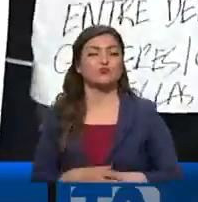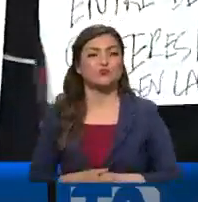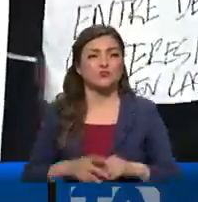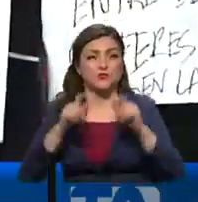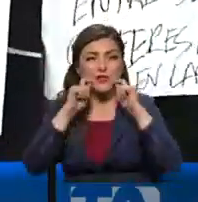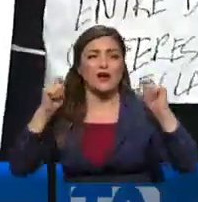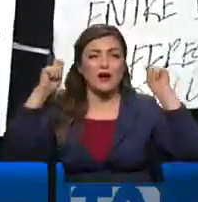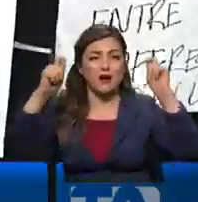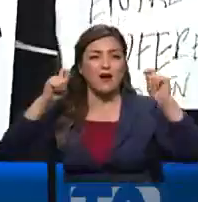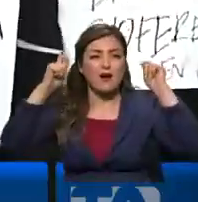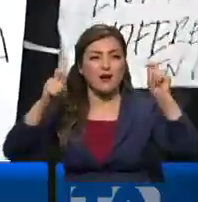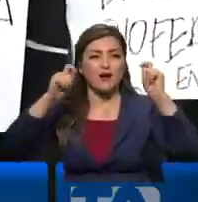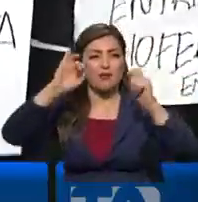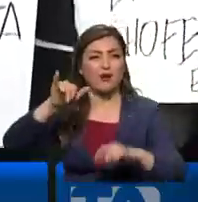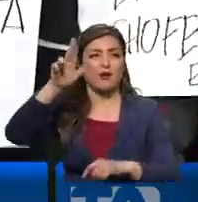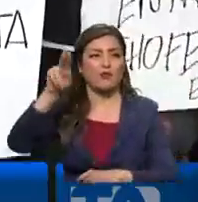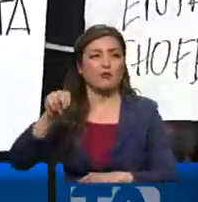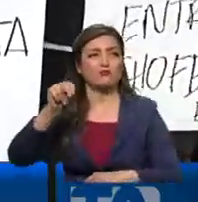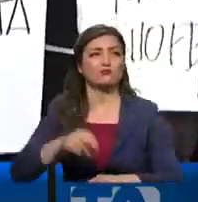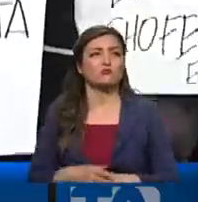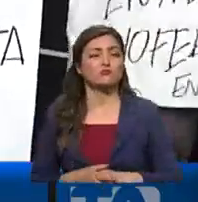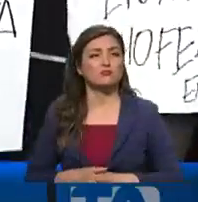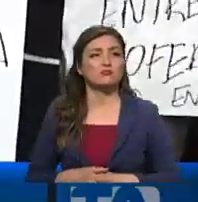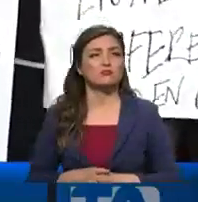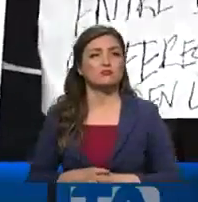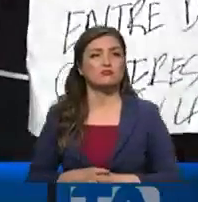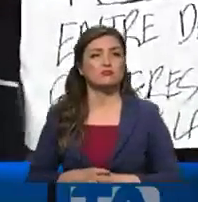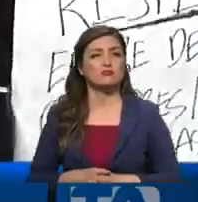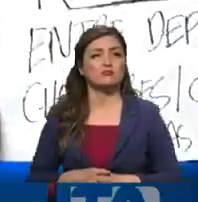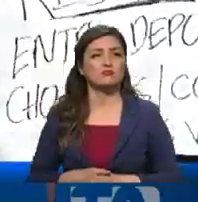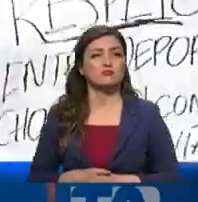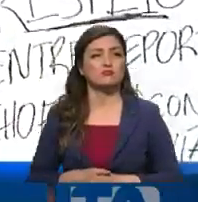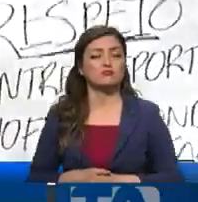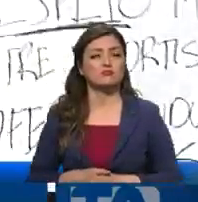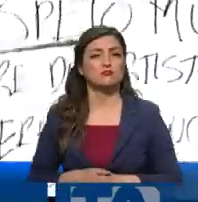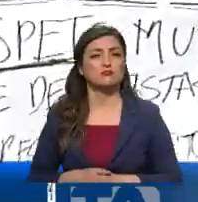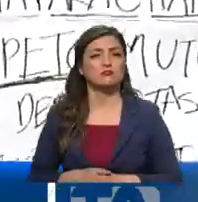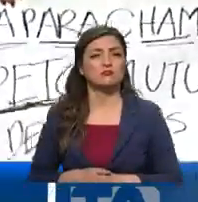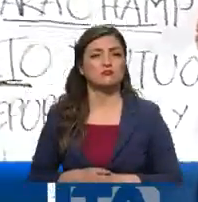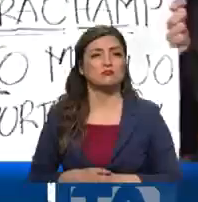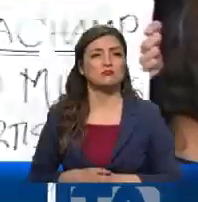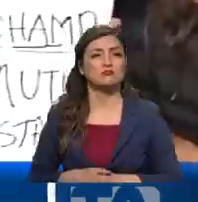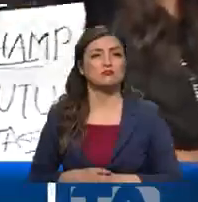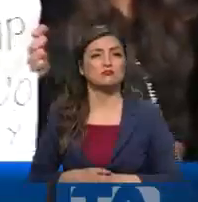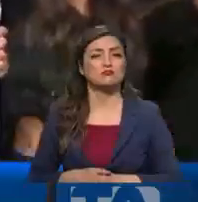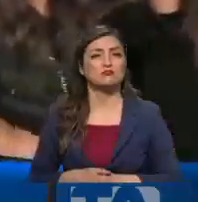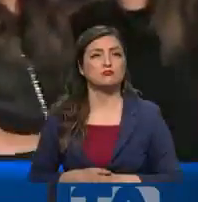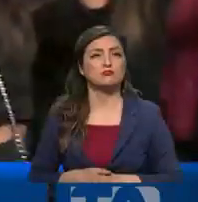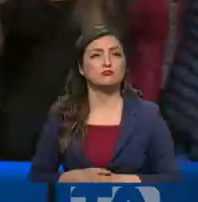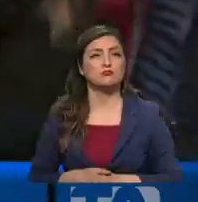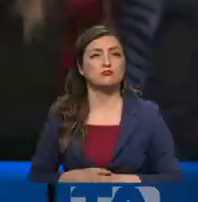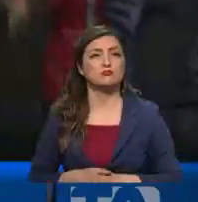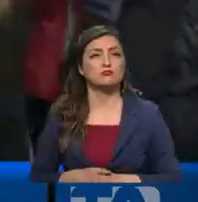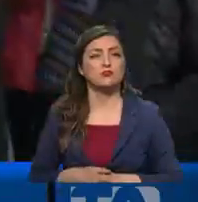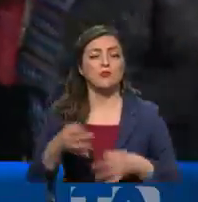champ, justicia para el champ, justicia para el champ. Y precisamente estamos en este momento también con la esposa de Mauricio, el joven